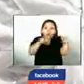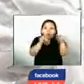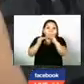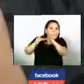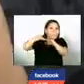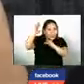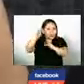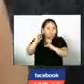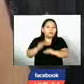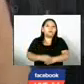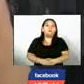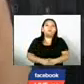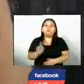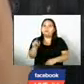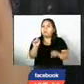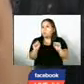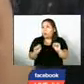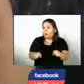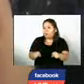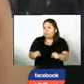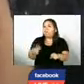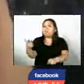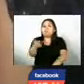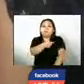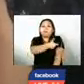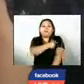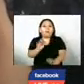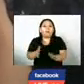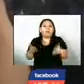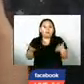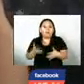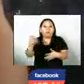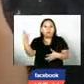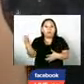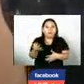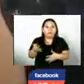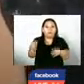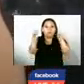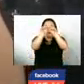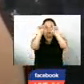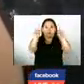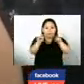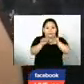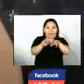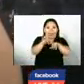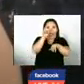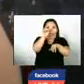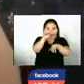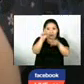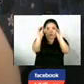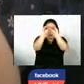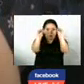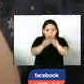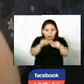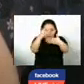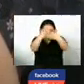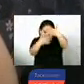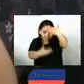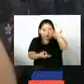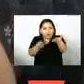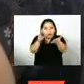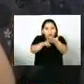para poder vacunarse estas personas tendrán que ingresar el sitio web para poder llenar un formulario